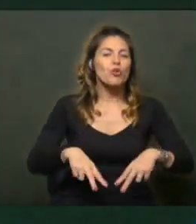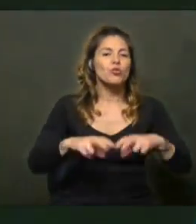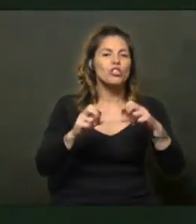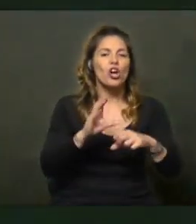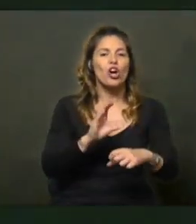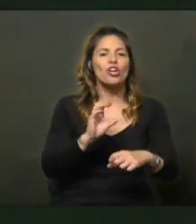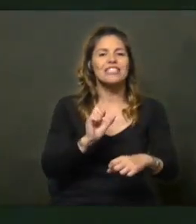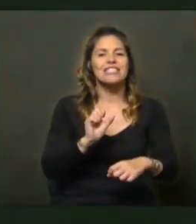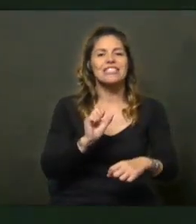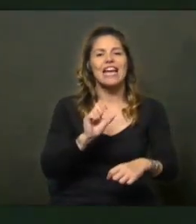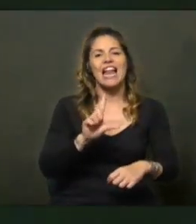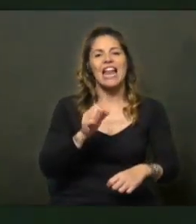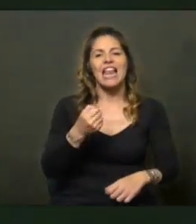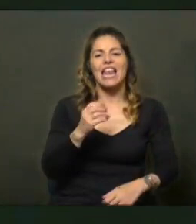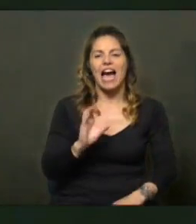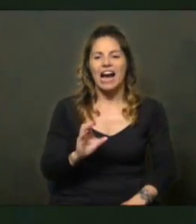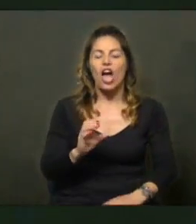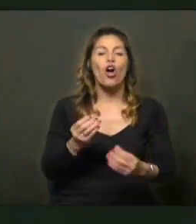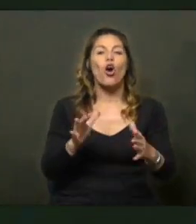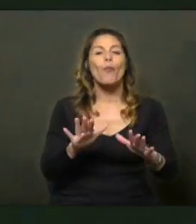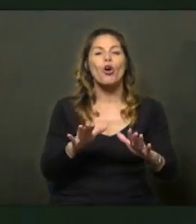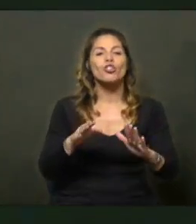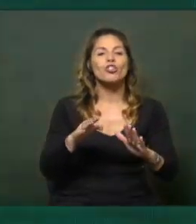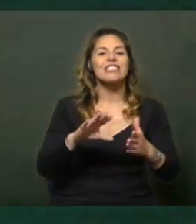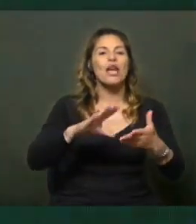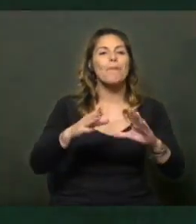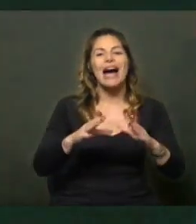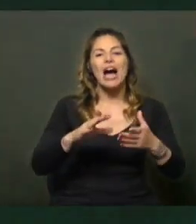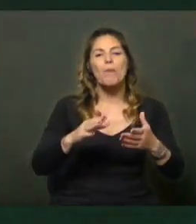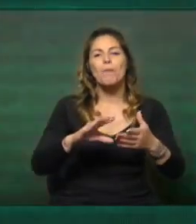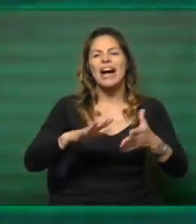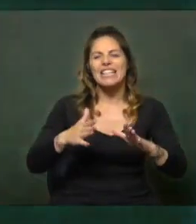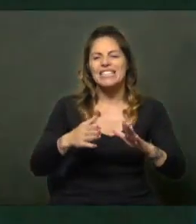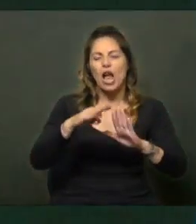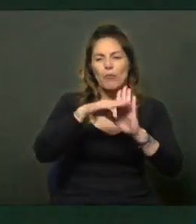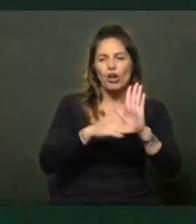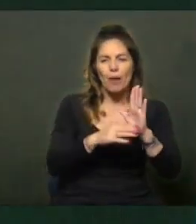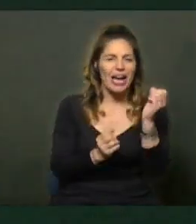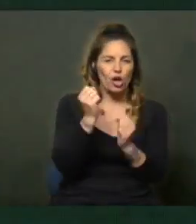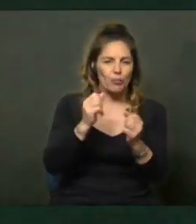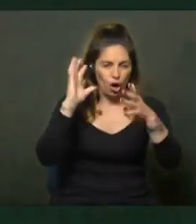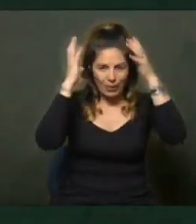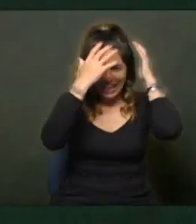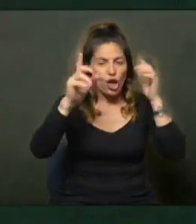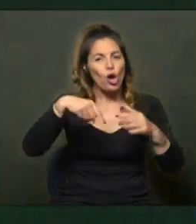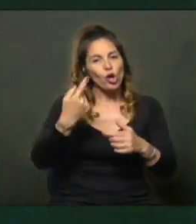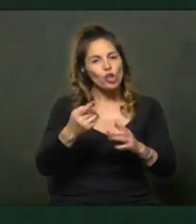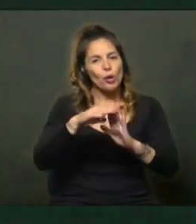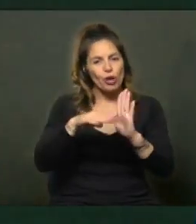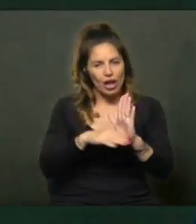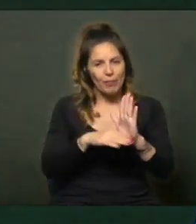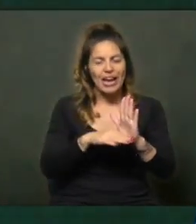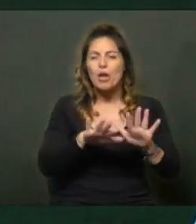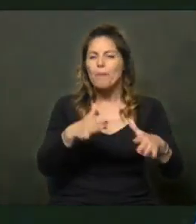celac de cómo se parecía el programa económico por ejemplo de mi ley con respecto a otros programas y tenía casi un 70 por de similitud con lo que había sido el